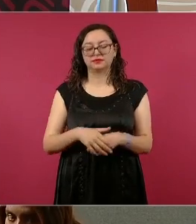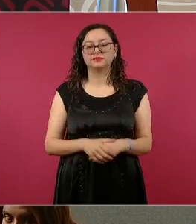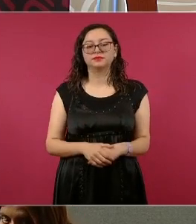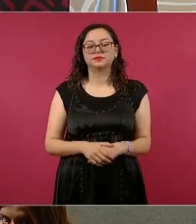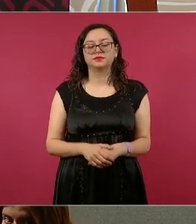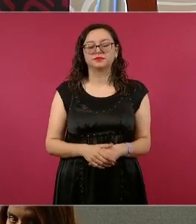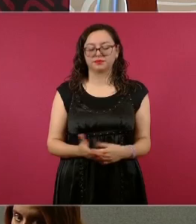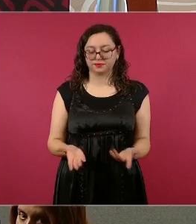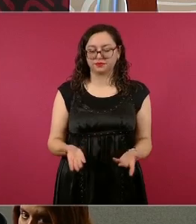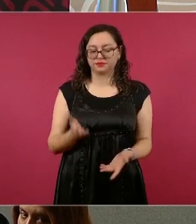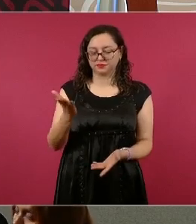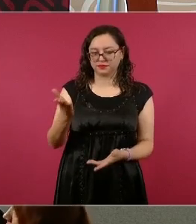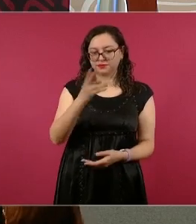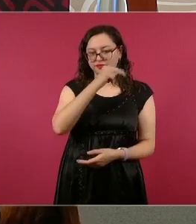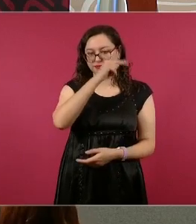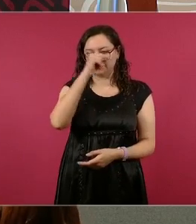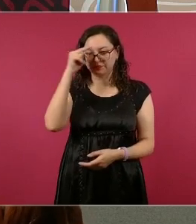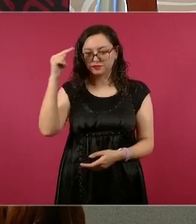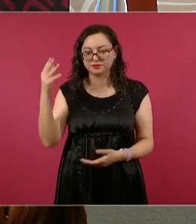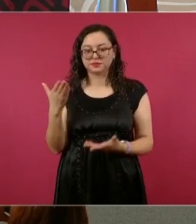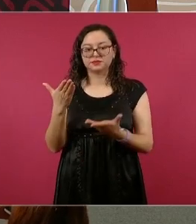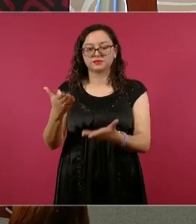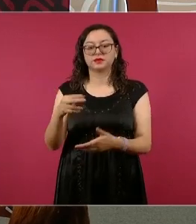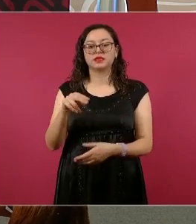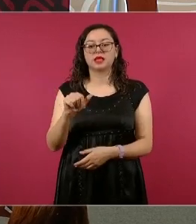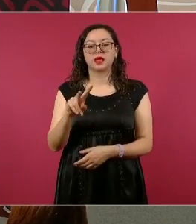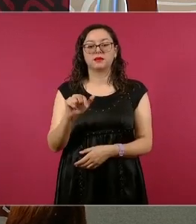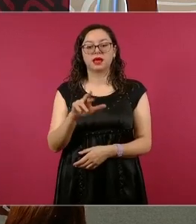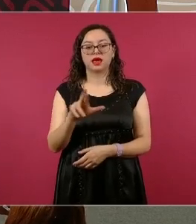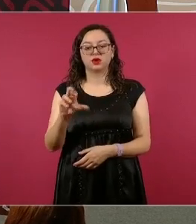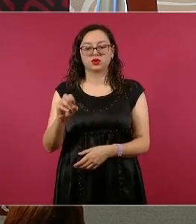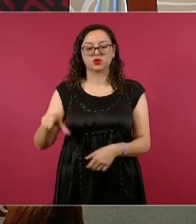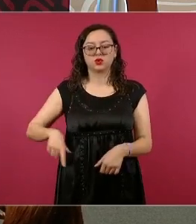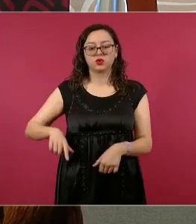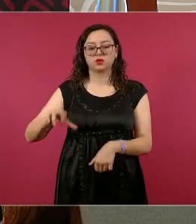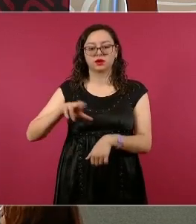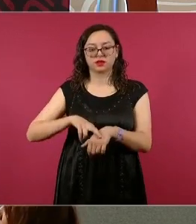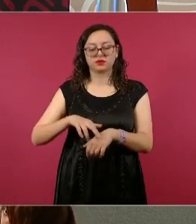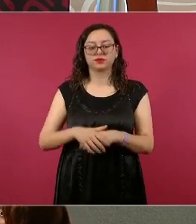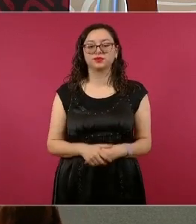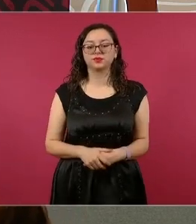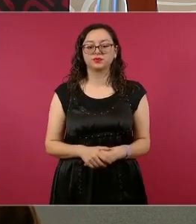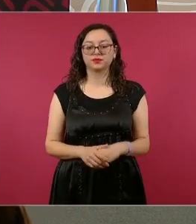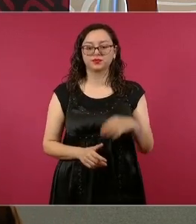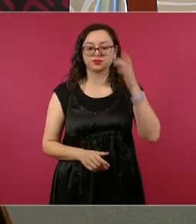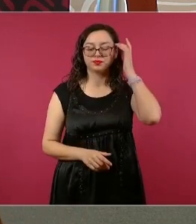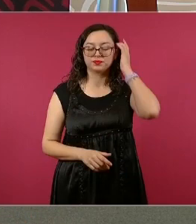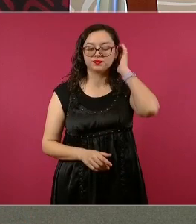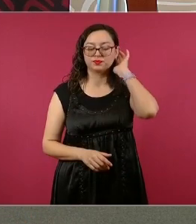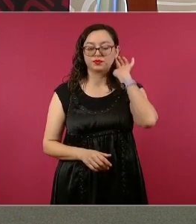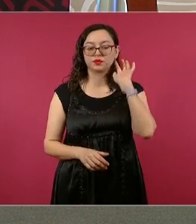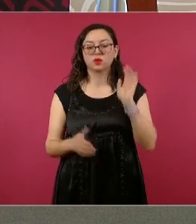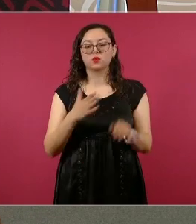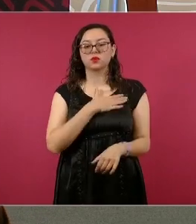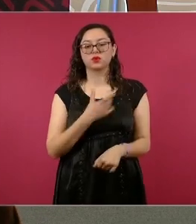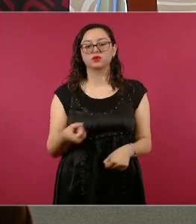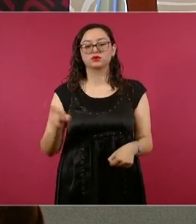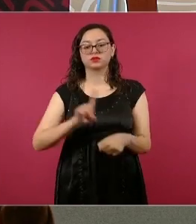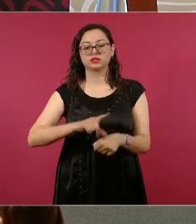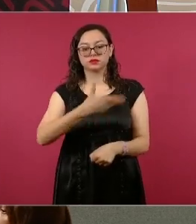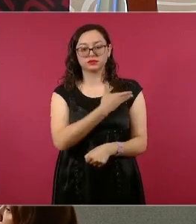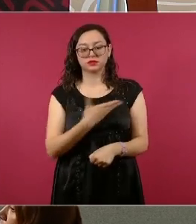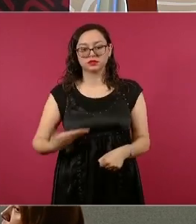Nayarit. Adelante, por favor, gobernador Navarro. Buenos días, señor presidente Andrés Manuel López Obrador.